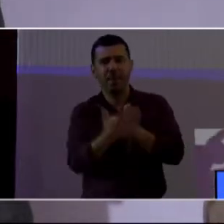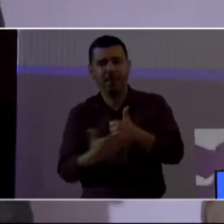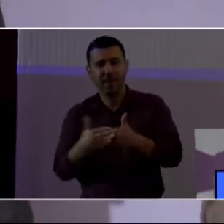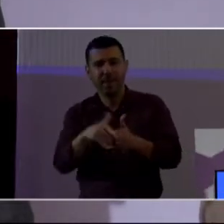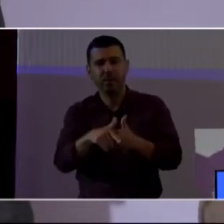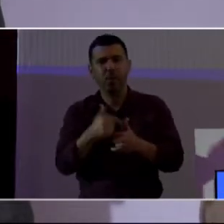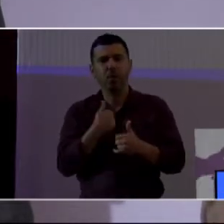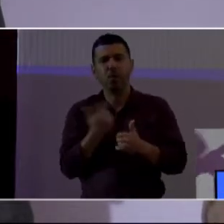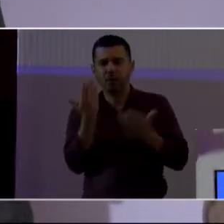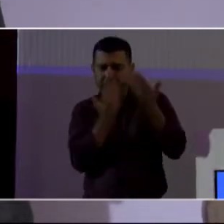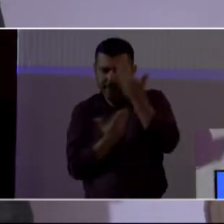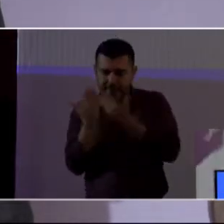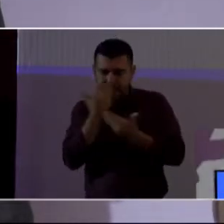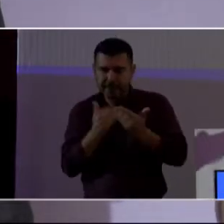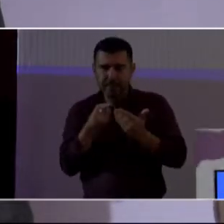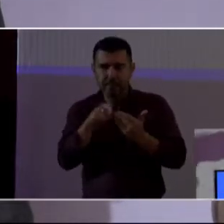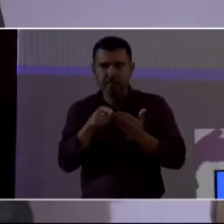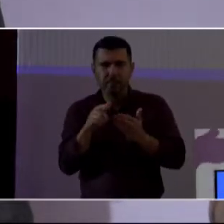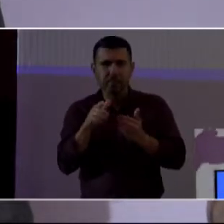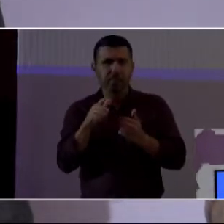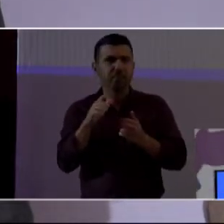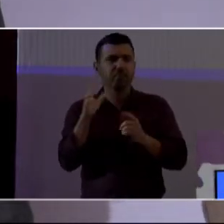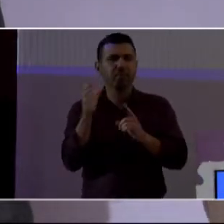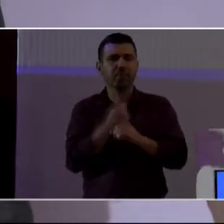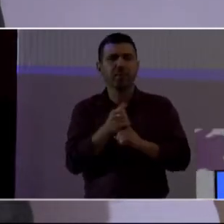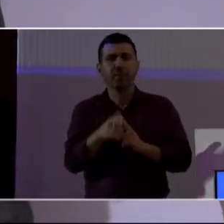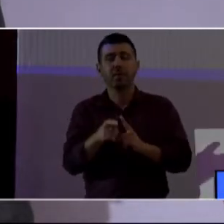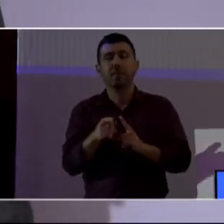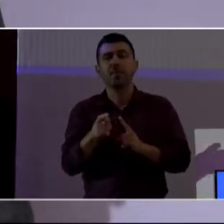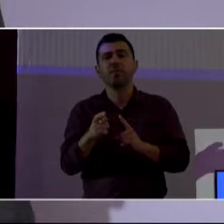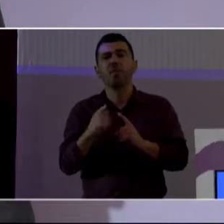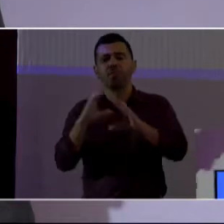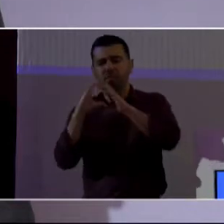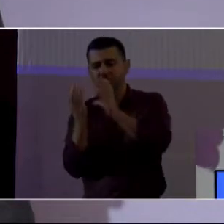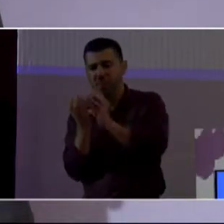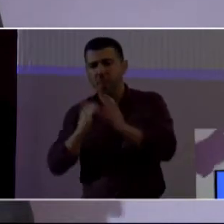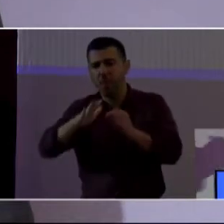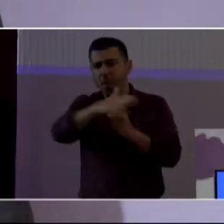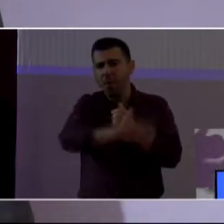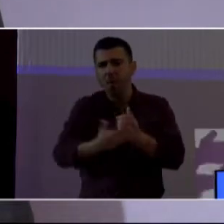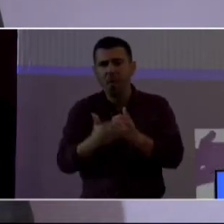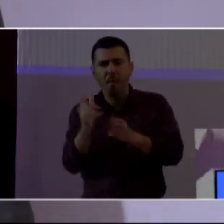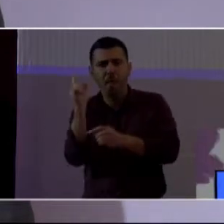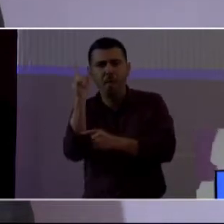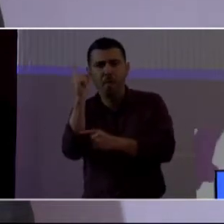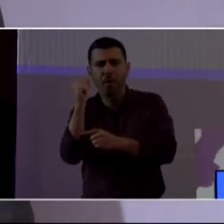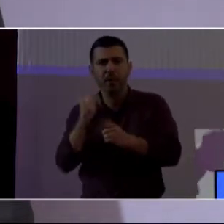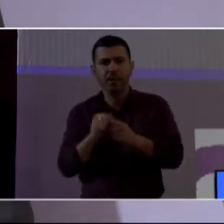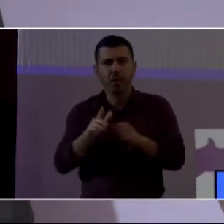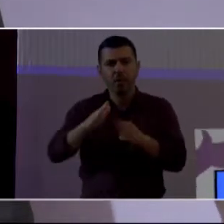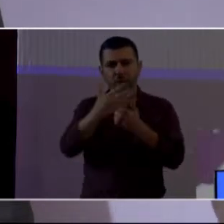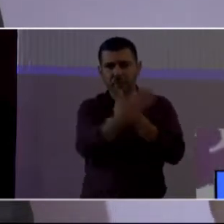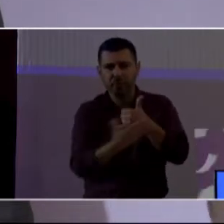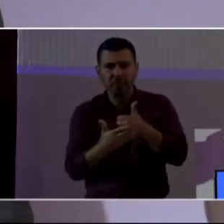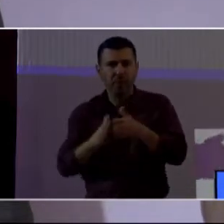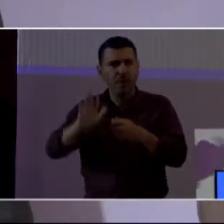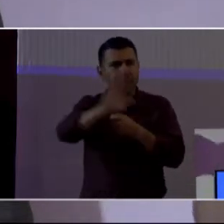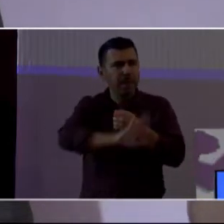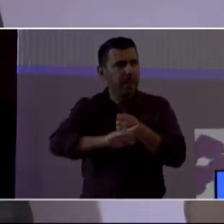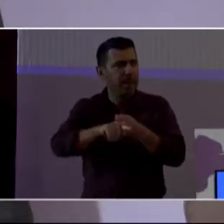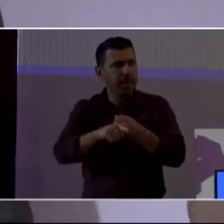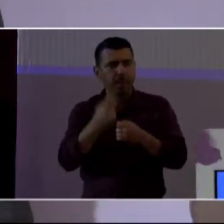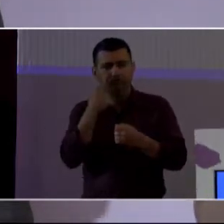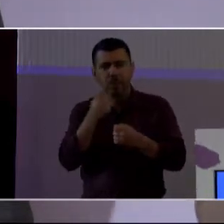tema de estudio de lo que llamamos un estudio geopolítico y de georreferenciación del departamento, que nos permitió entender algo